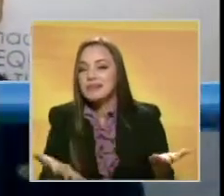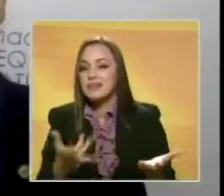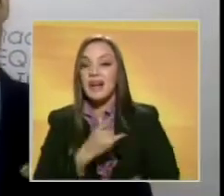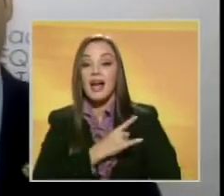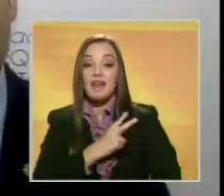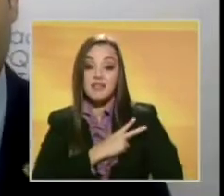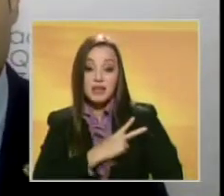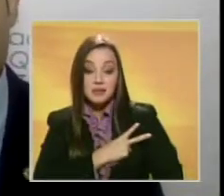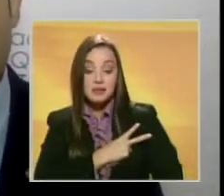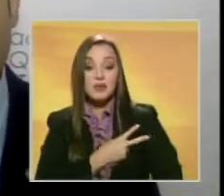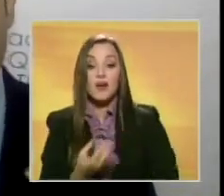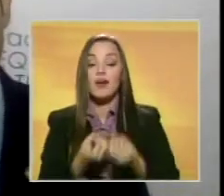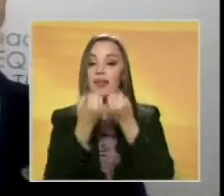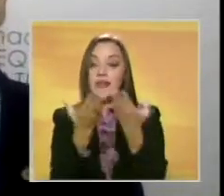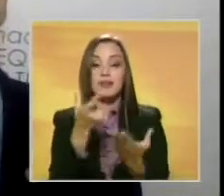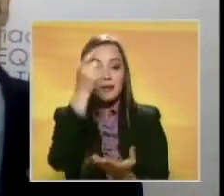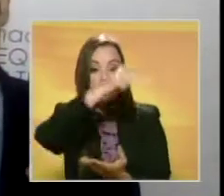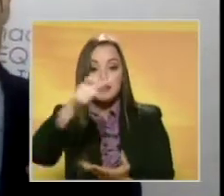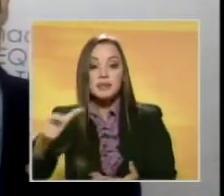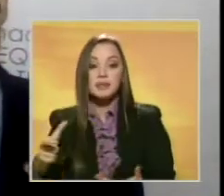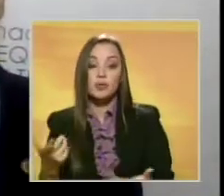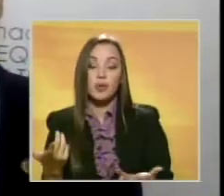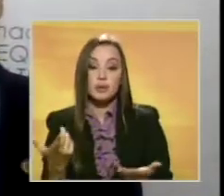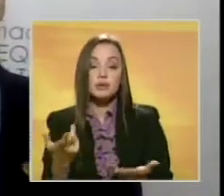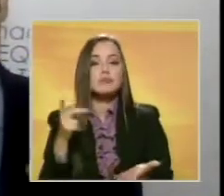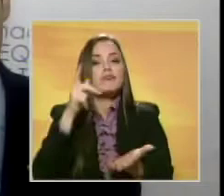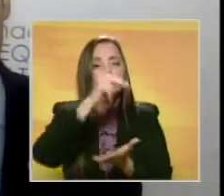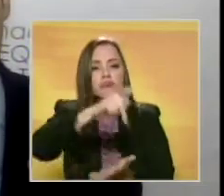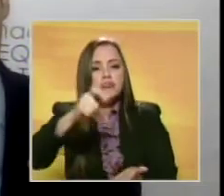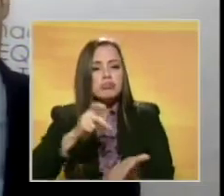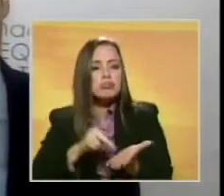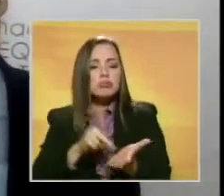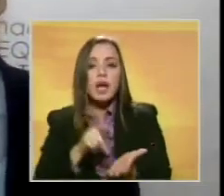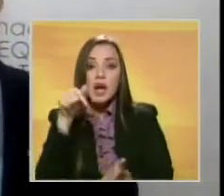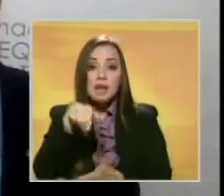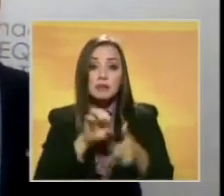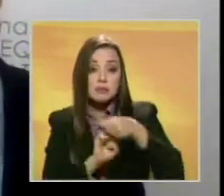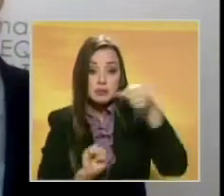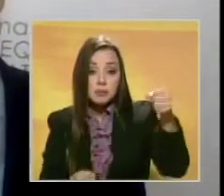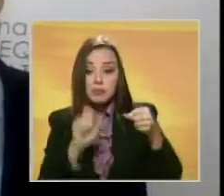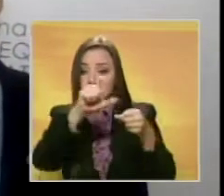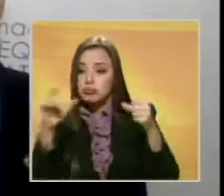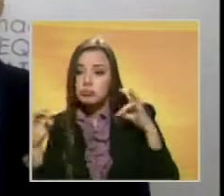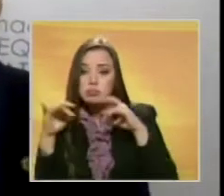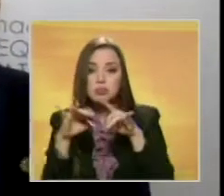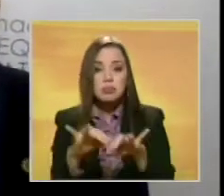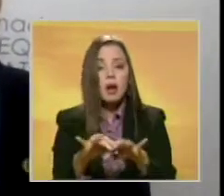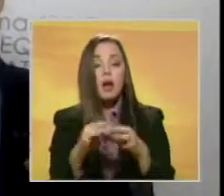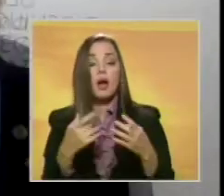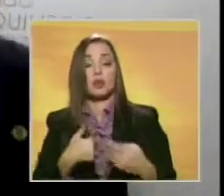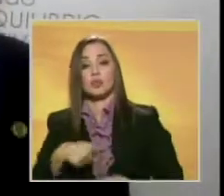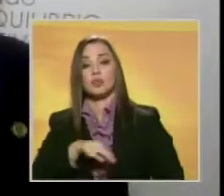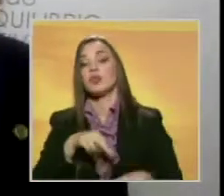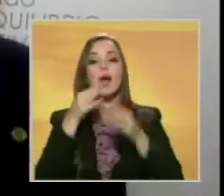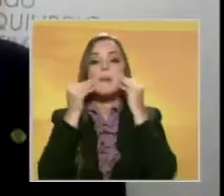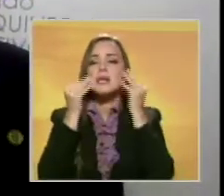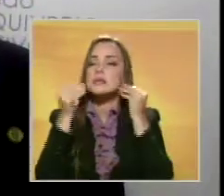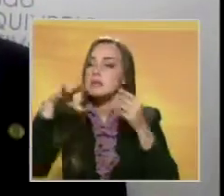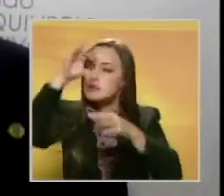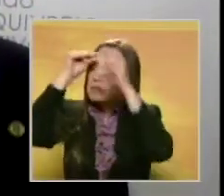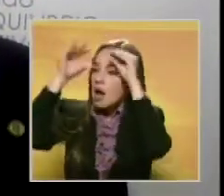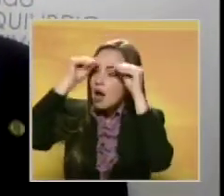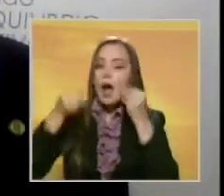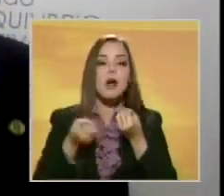manera es darle a las personas, a los participantes en este diplomado, nuestras humildes experiencias. Todo buen